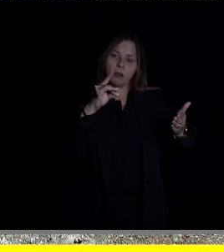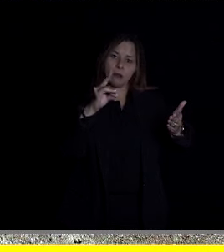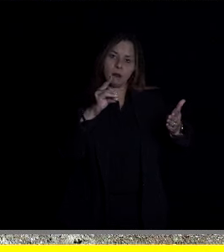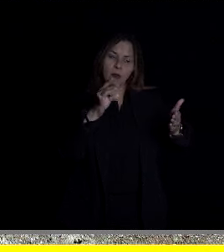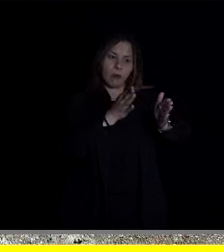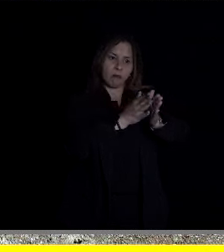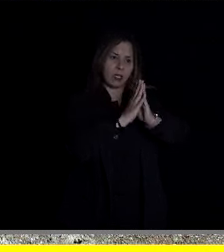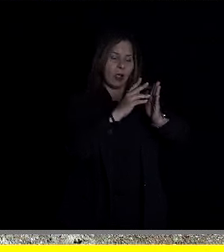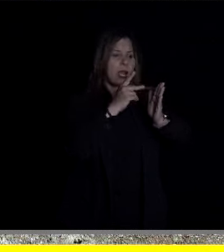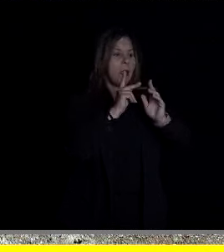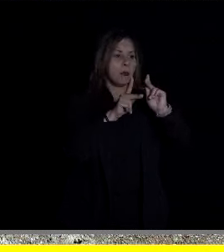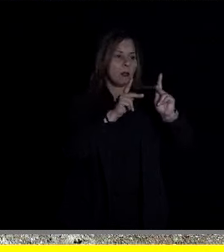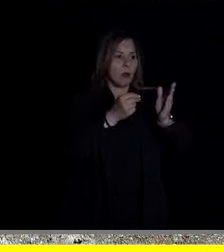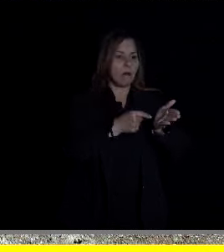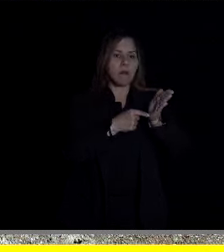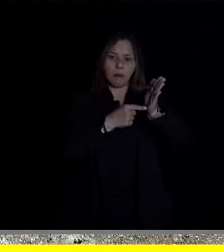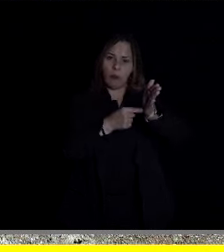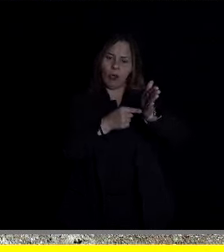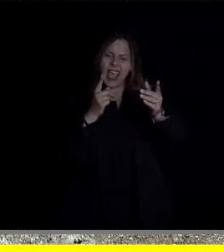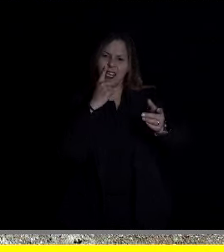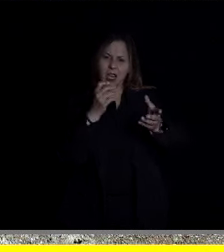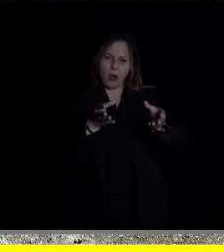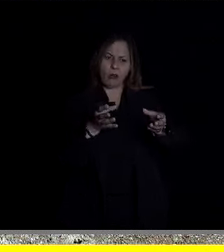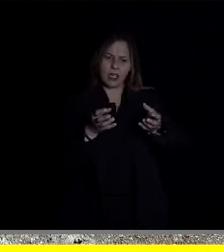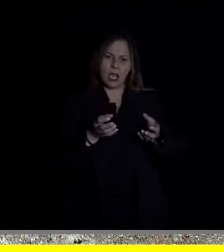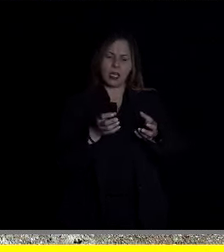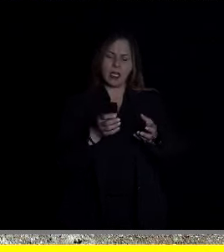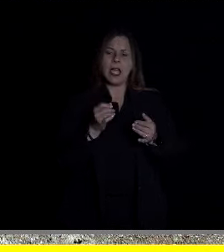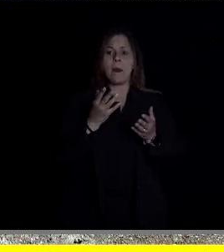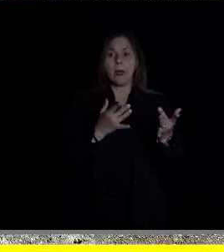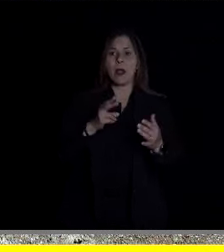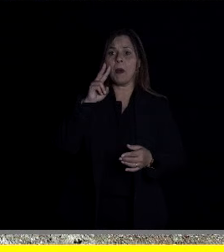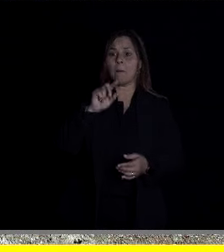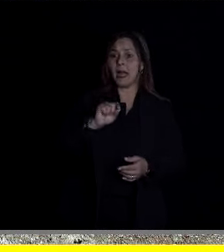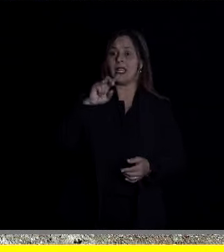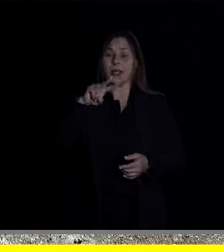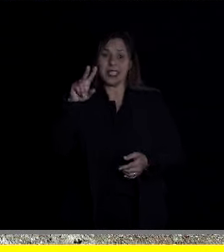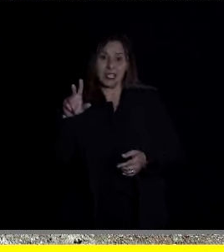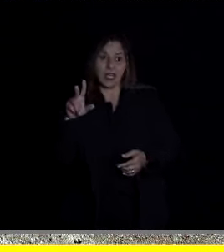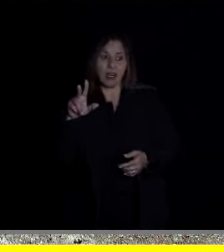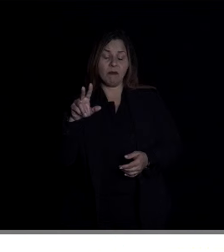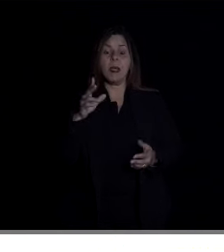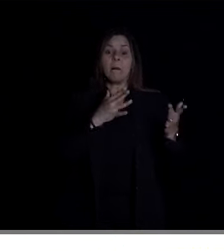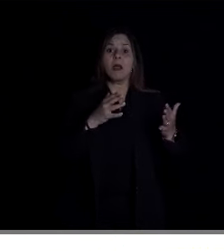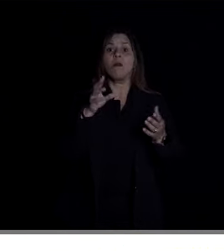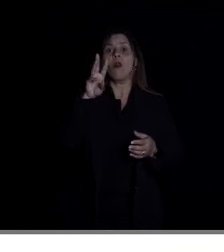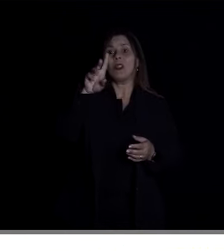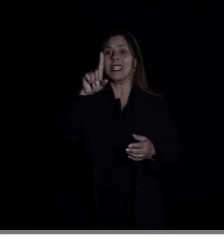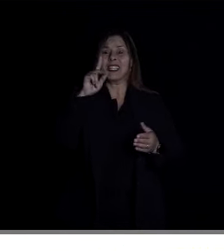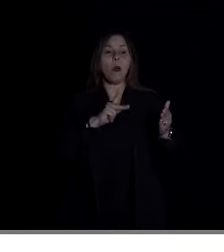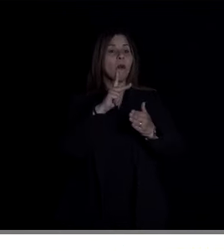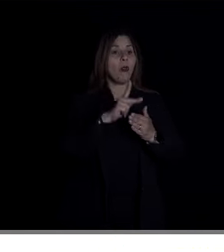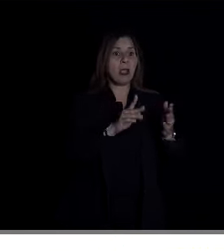construcción. Esperamos que para el 2023 tengamos 63 proyectos terminados y sin duda estamos en la ruta correcta. Y por eso,